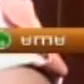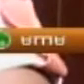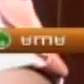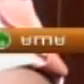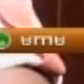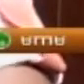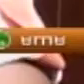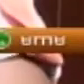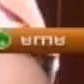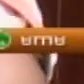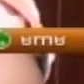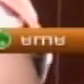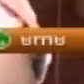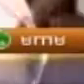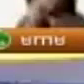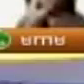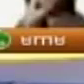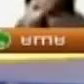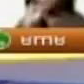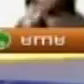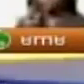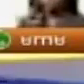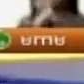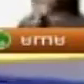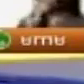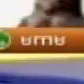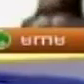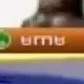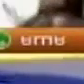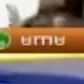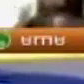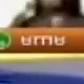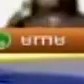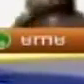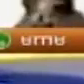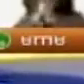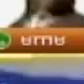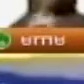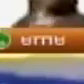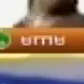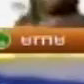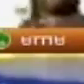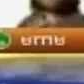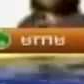a nicolás maduro moros los vigilantes el coronavirus